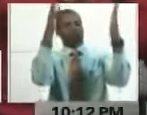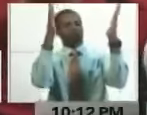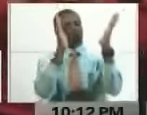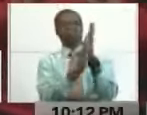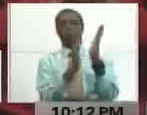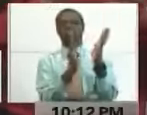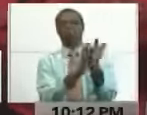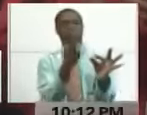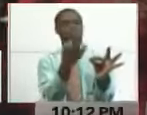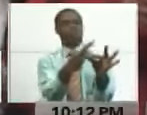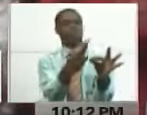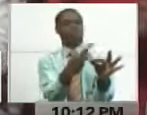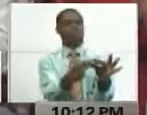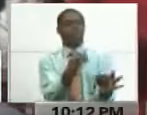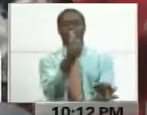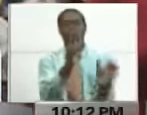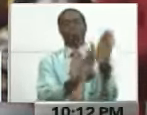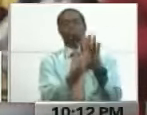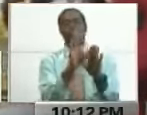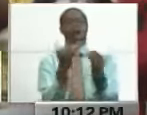Ahora están buscando un nuevo jefe.